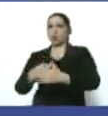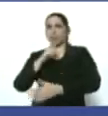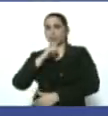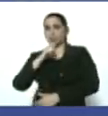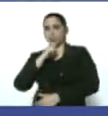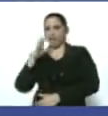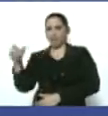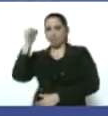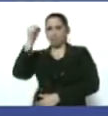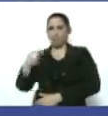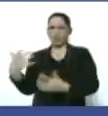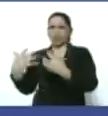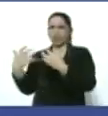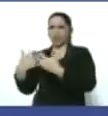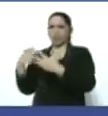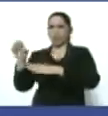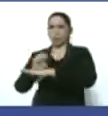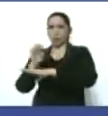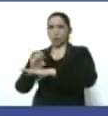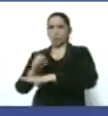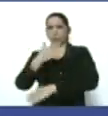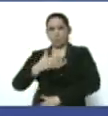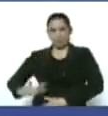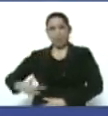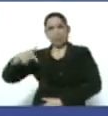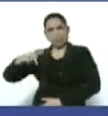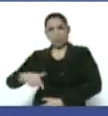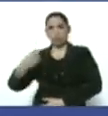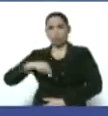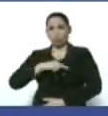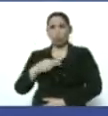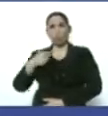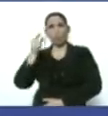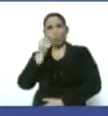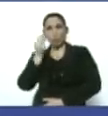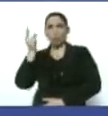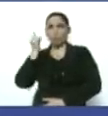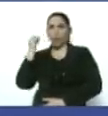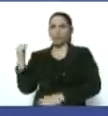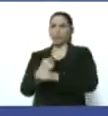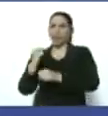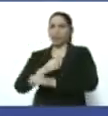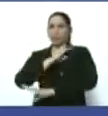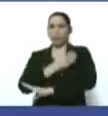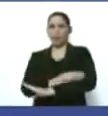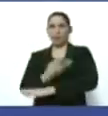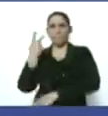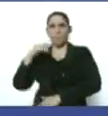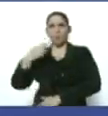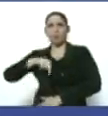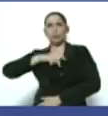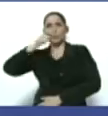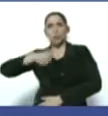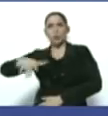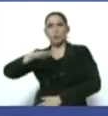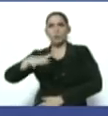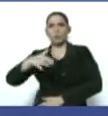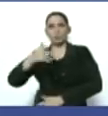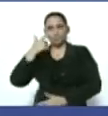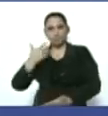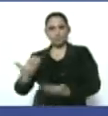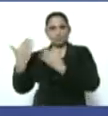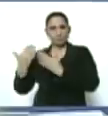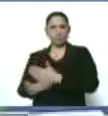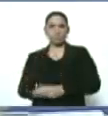impuestas por la guerra económica. Presidente, aquí estamos, mujeres y hombres trabajando unidos por nuestro pueblo. Adelante,